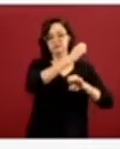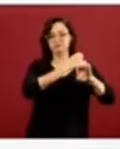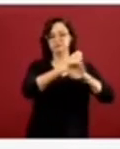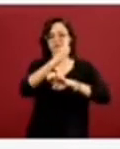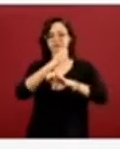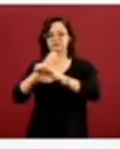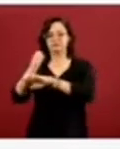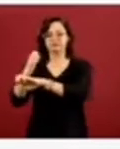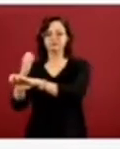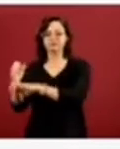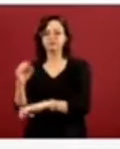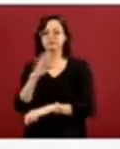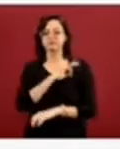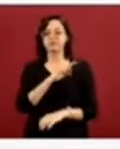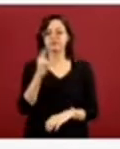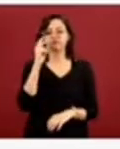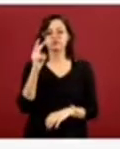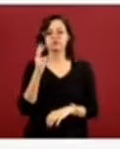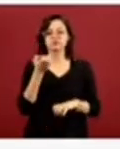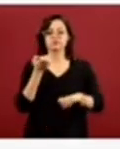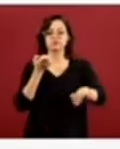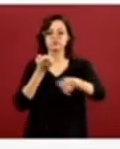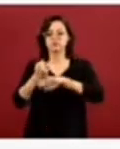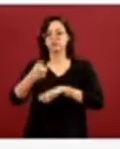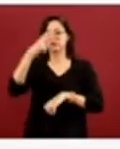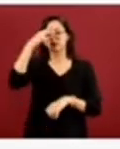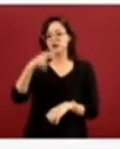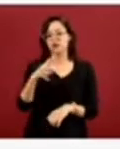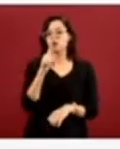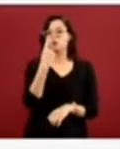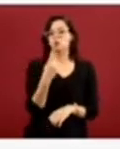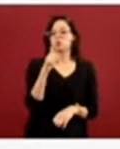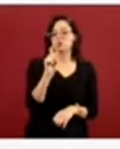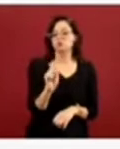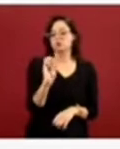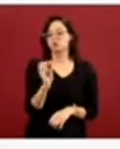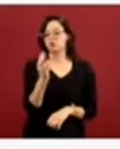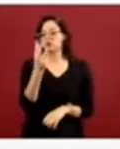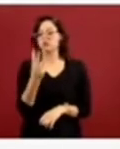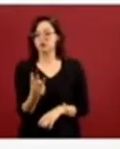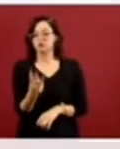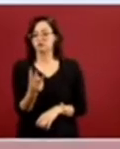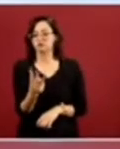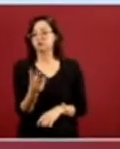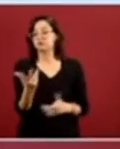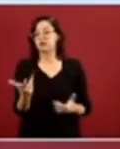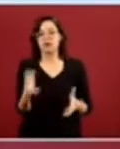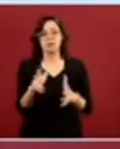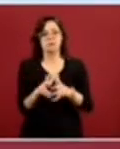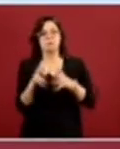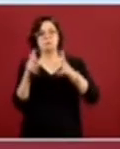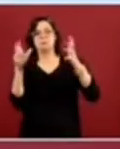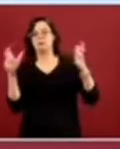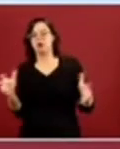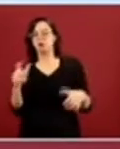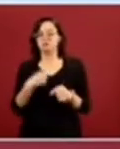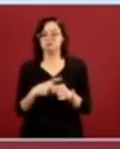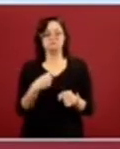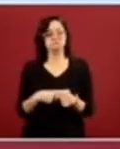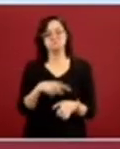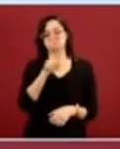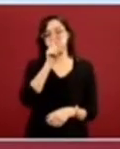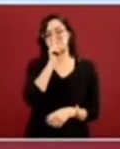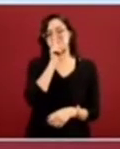noten ustedes como en el Estado de México 1.03, y entonces no necesariamente es la entidad con más casos después de